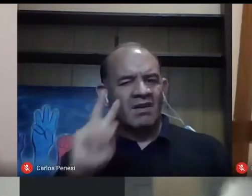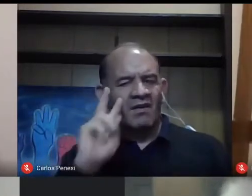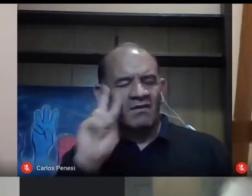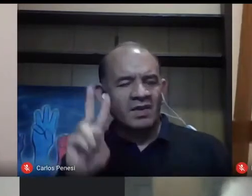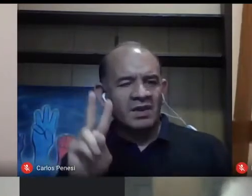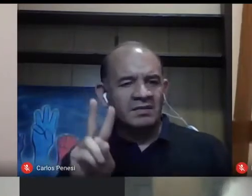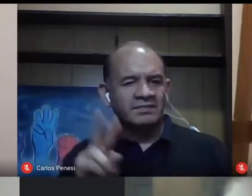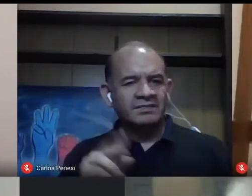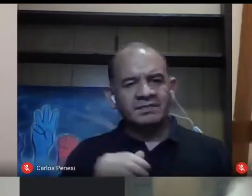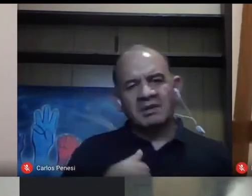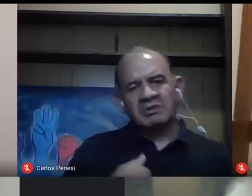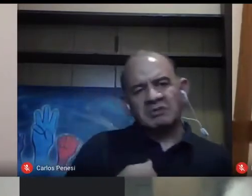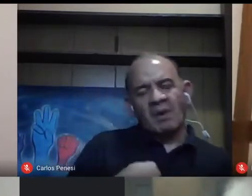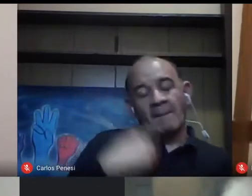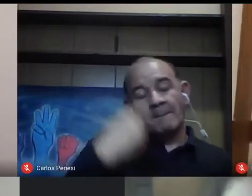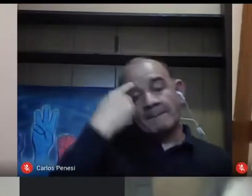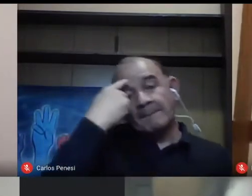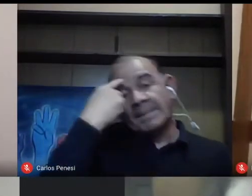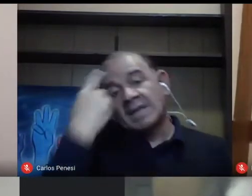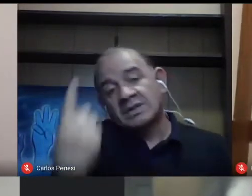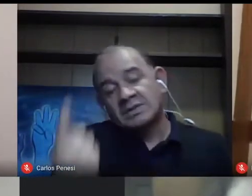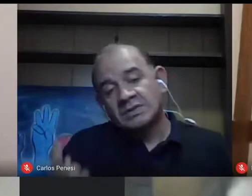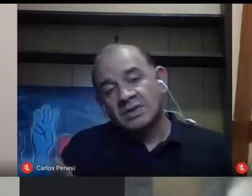sociedad argentina